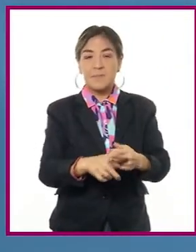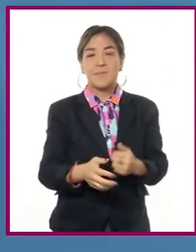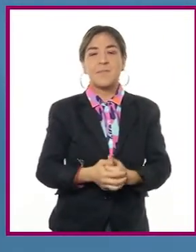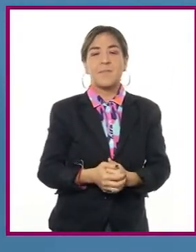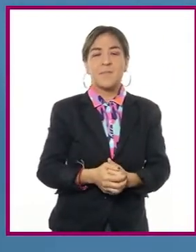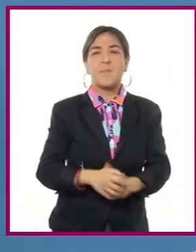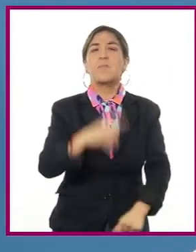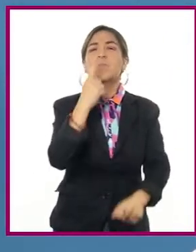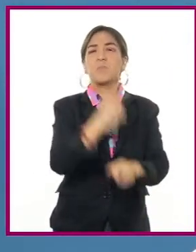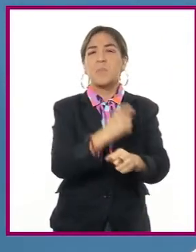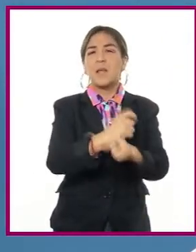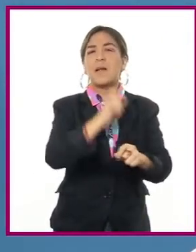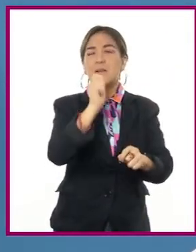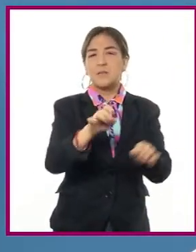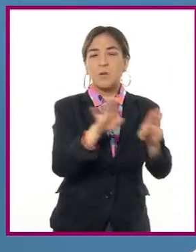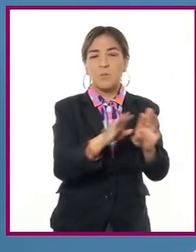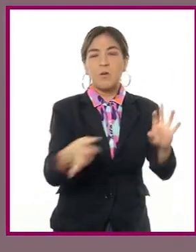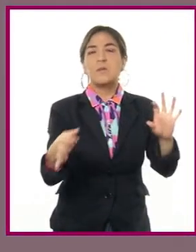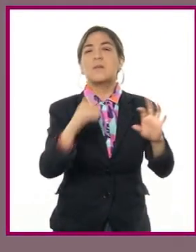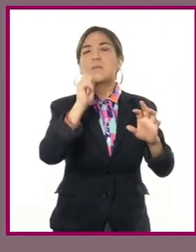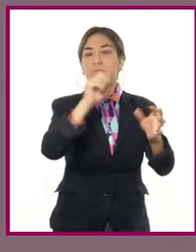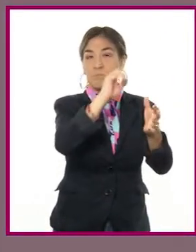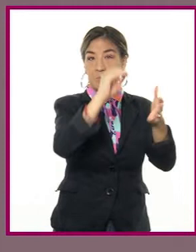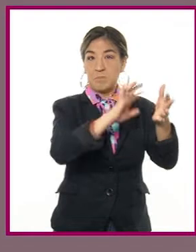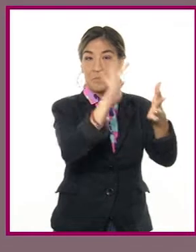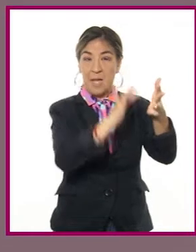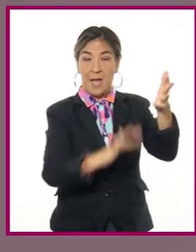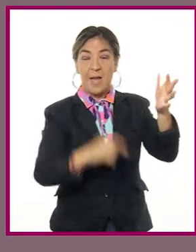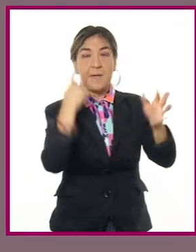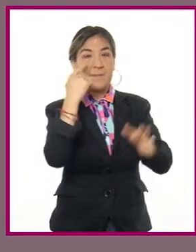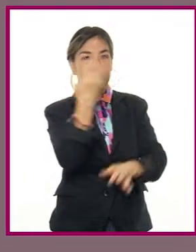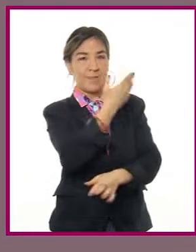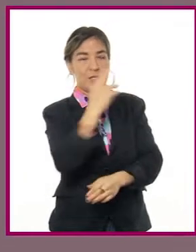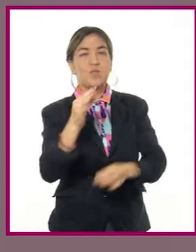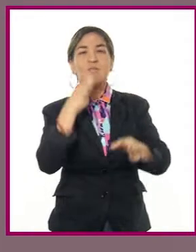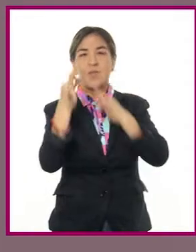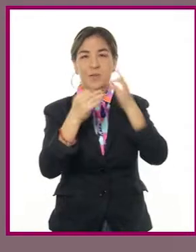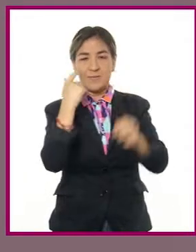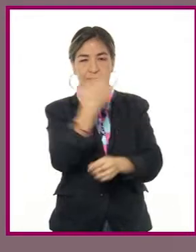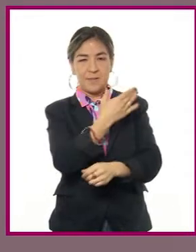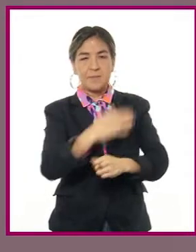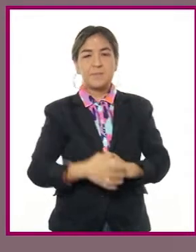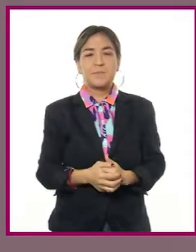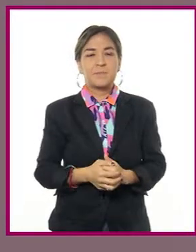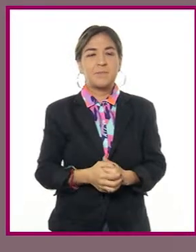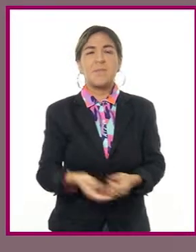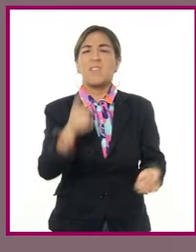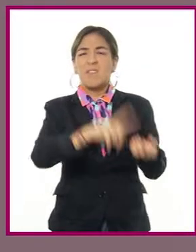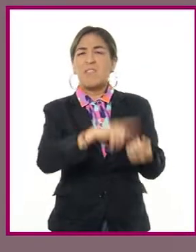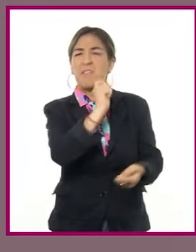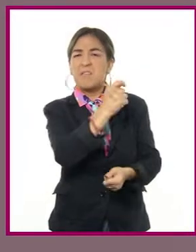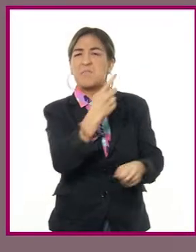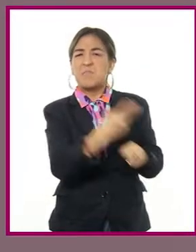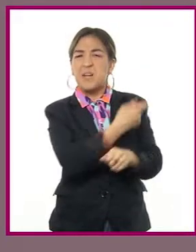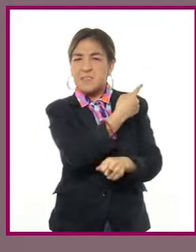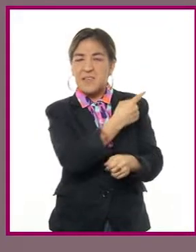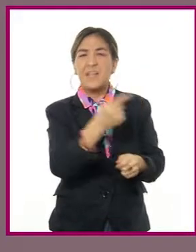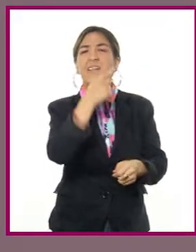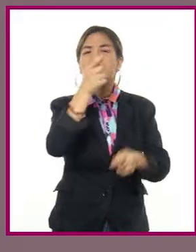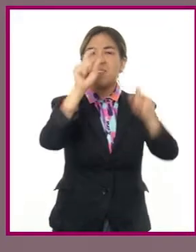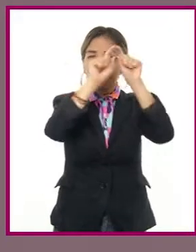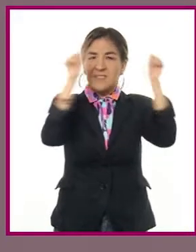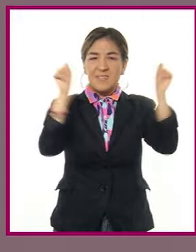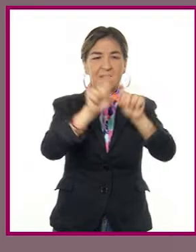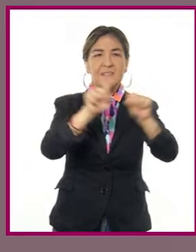la primera plana del periódico El Pueblo. Fíjense bien en las noticias. ¿Qué sucesos abordan? ¿Qué dicen los